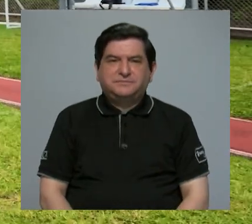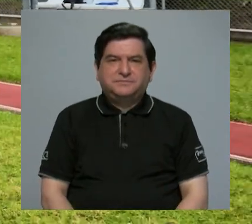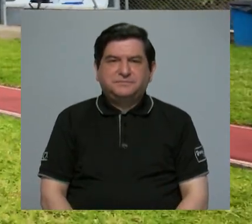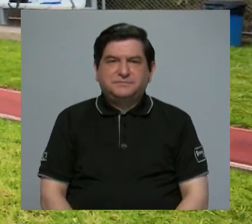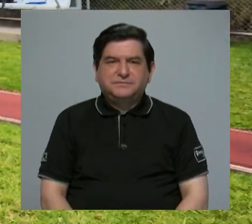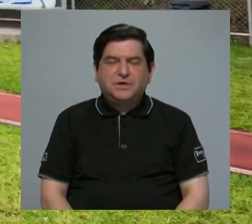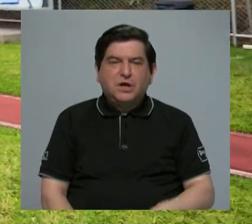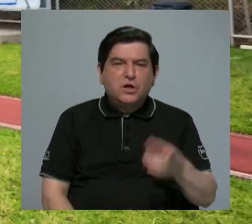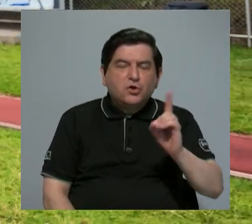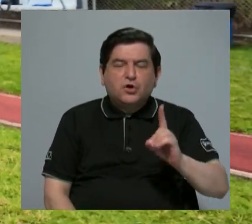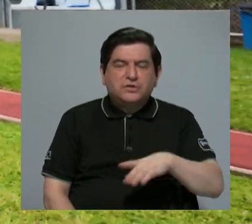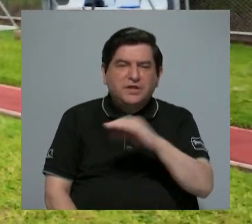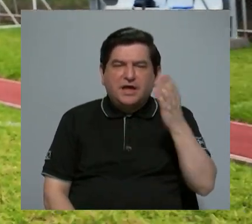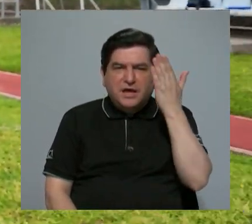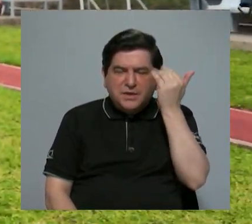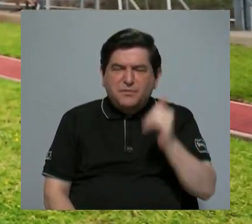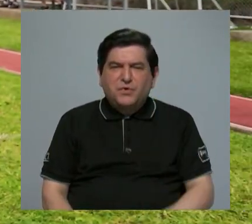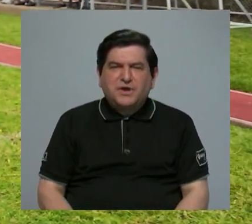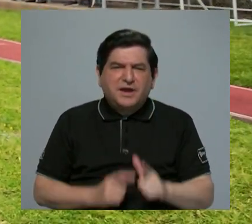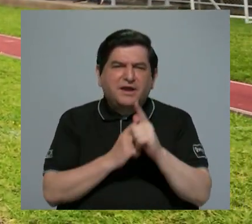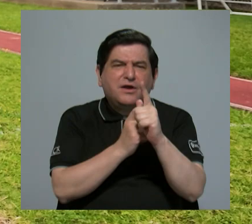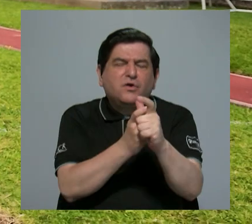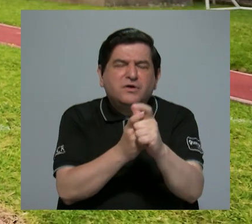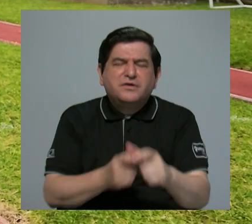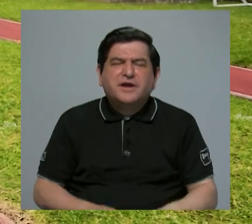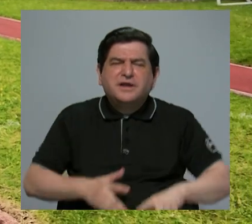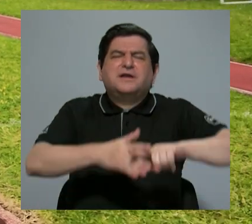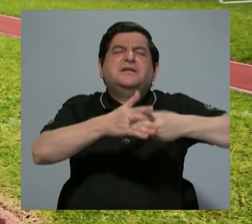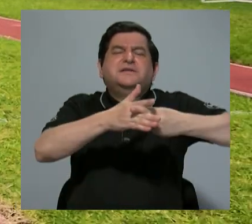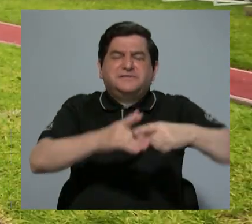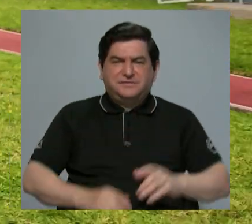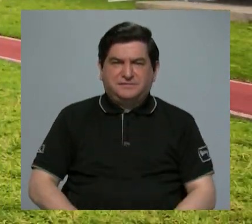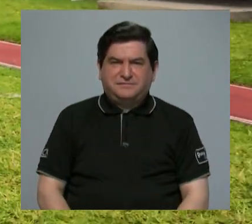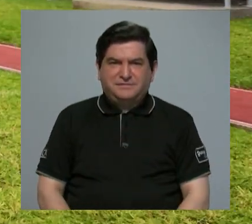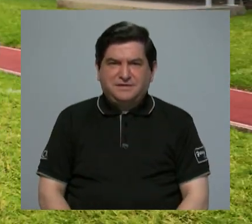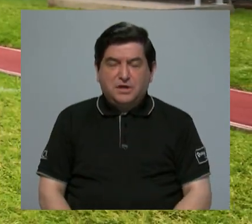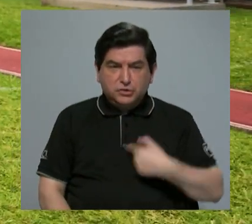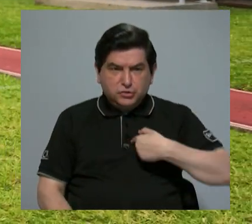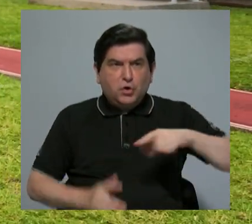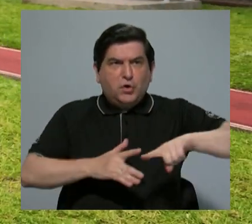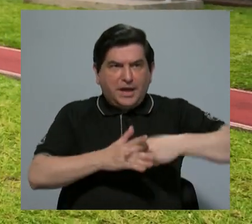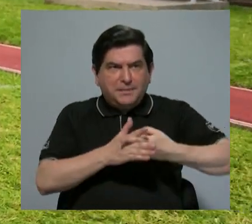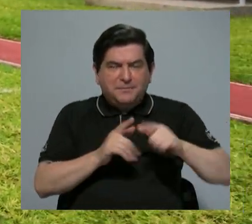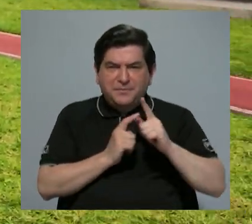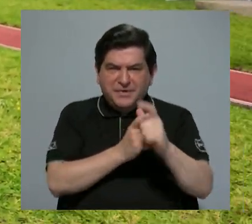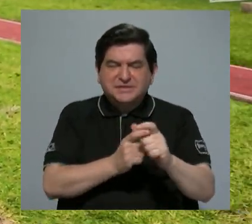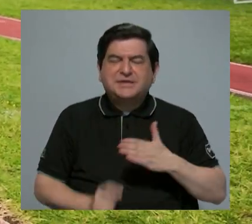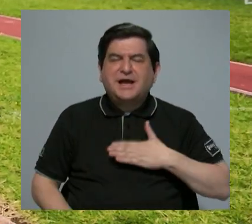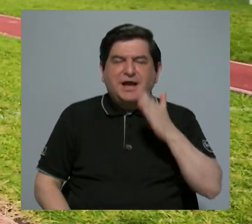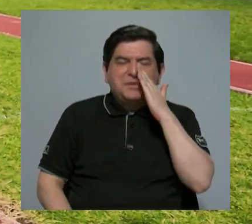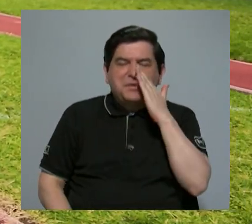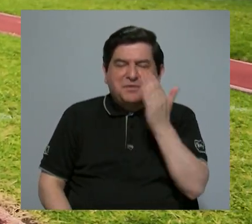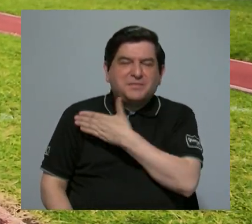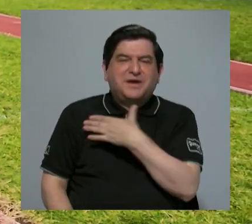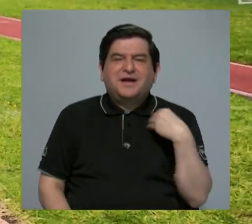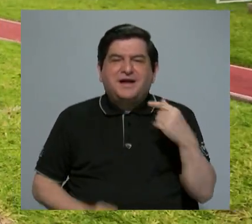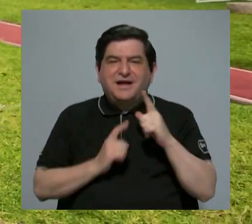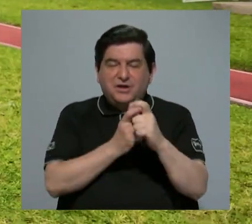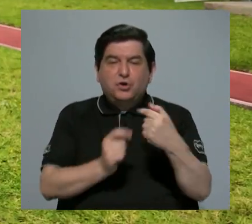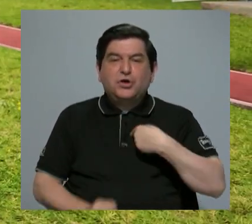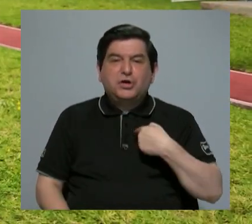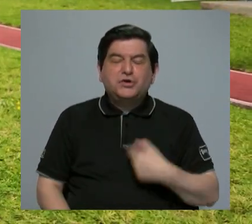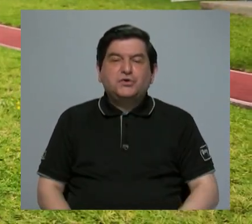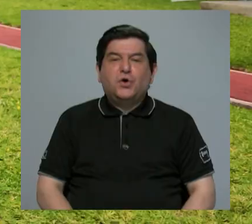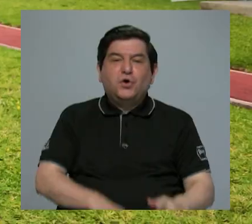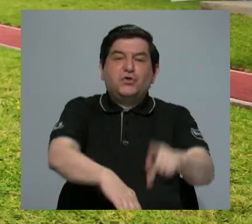¿Dónde y por qué empezó a practicar atletismo? Empecé a practicar atletismo Porque a mi mamá le gusta mucho correr y porque